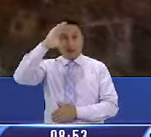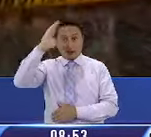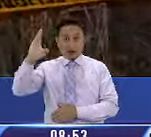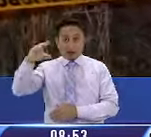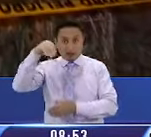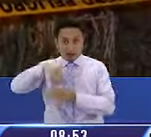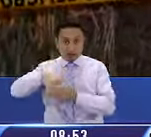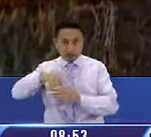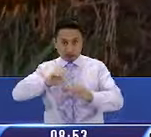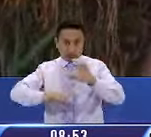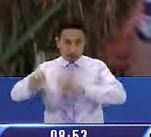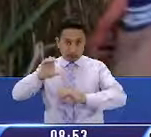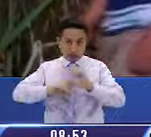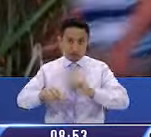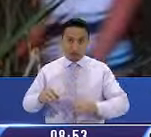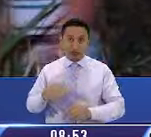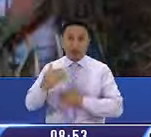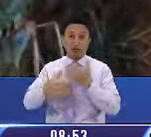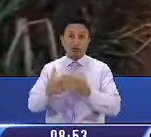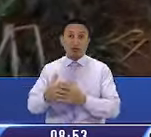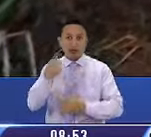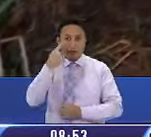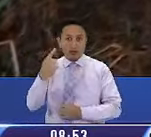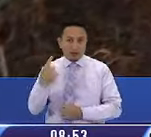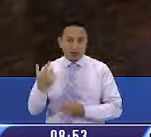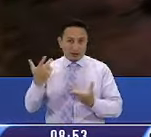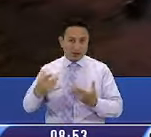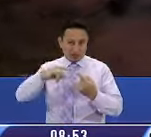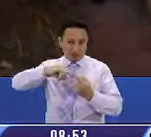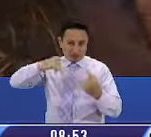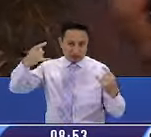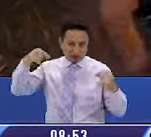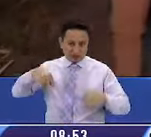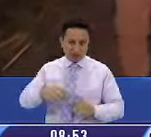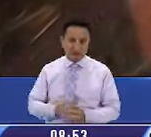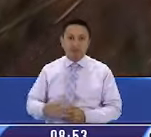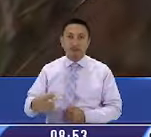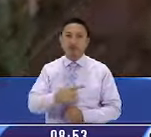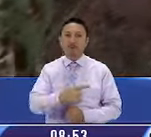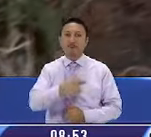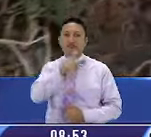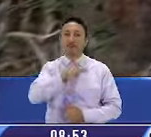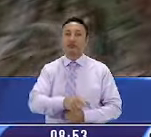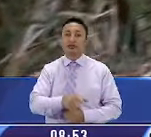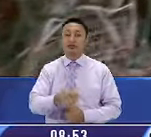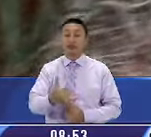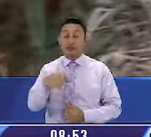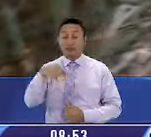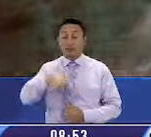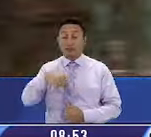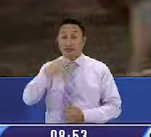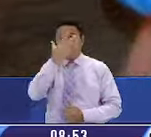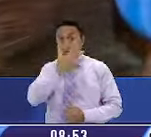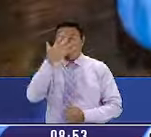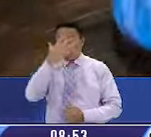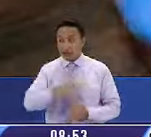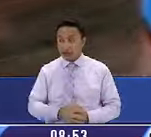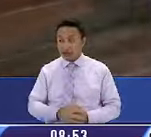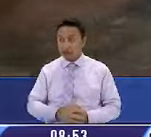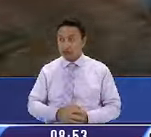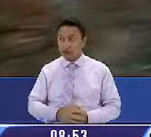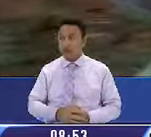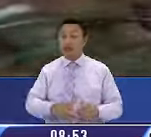ciencias forenses y luego de las pericias pertinentes identificarla, pues solo en este distrito hay un registro